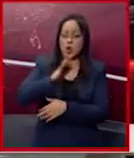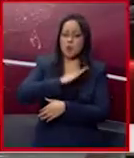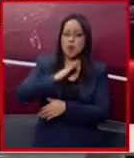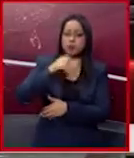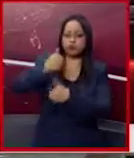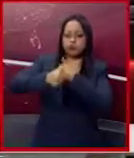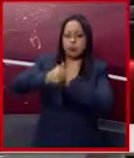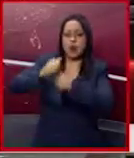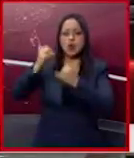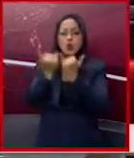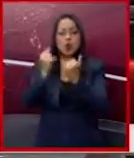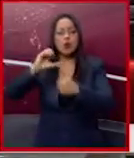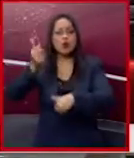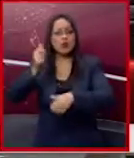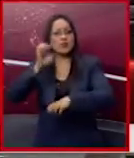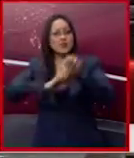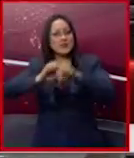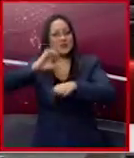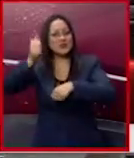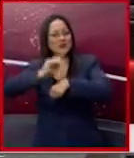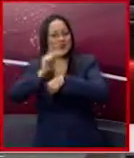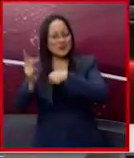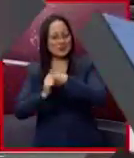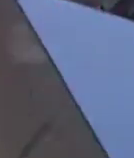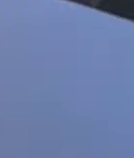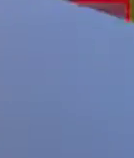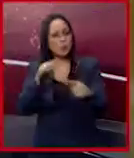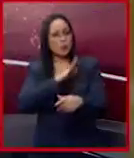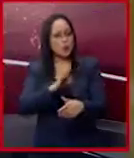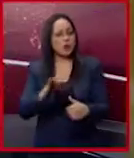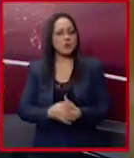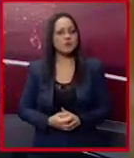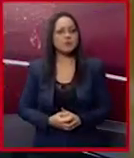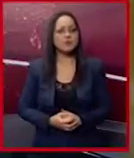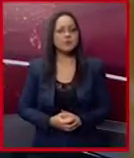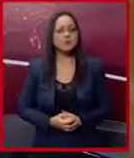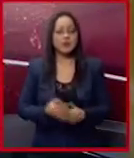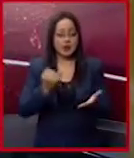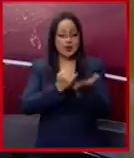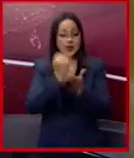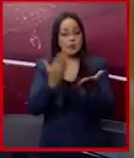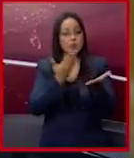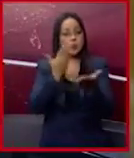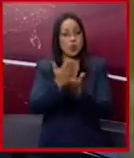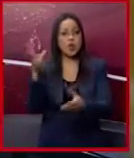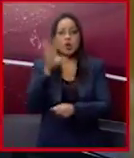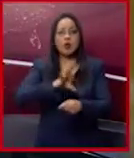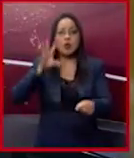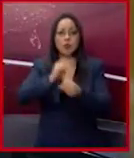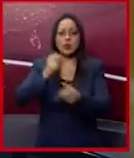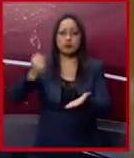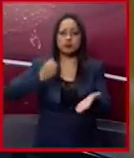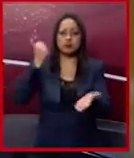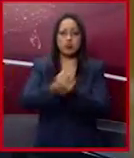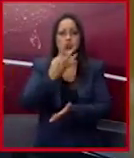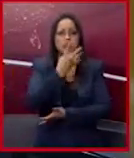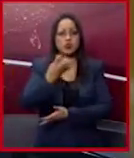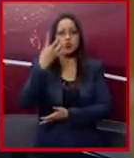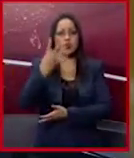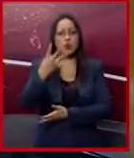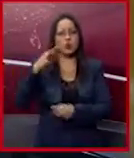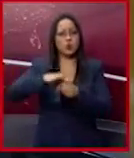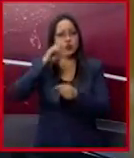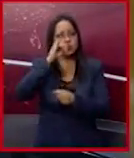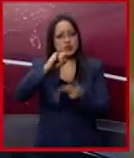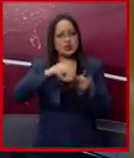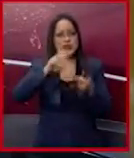igualdad de condiciones frente a las extranjeras. El dictamen se aprobó en lo general y en lo particular con 404 votos en